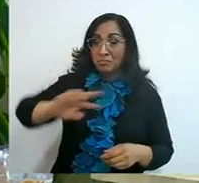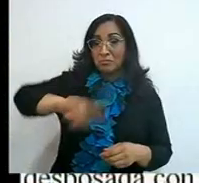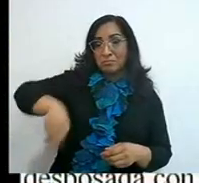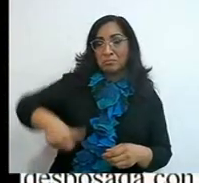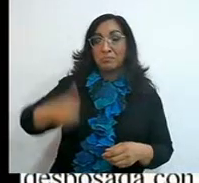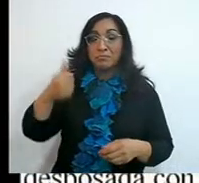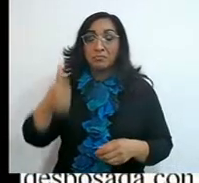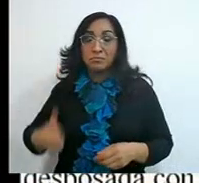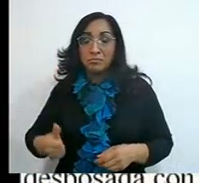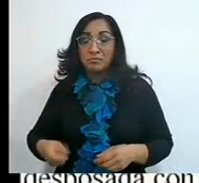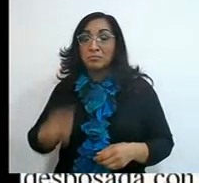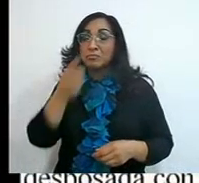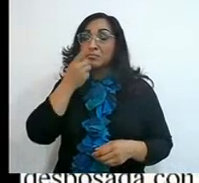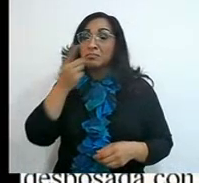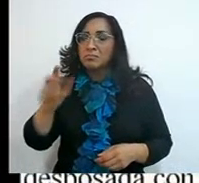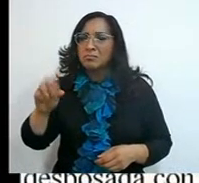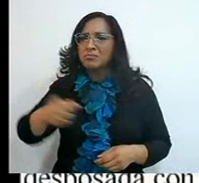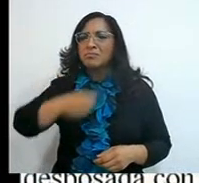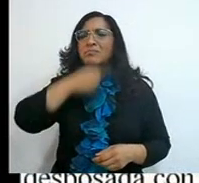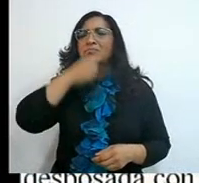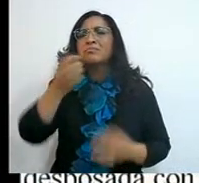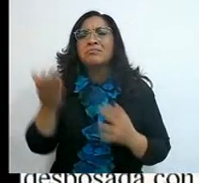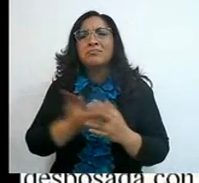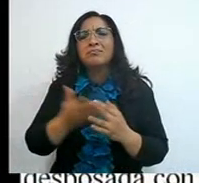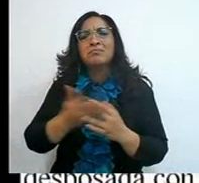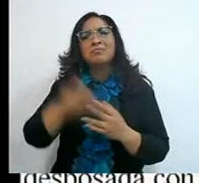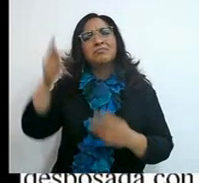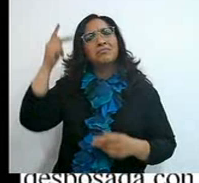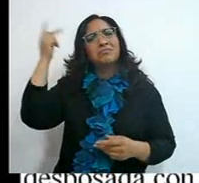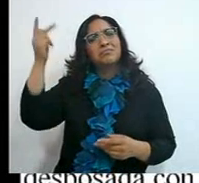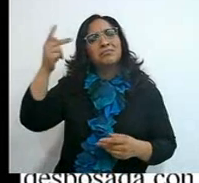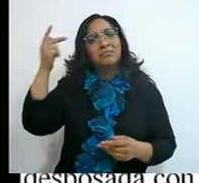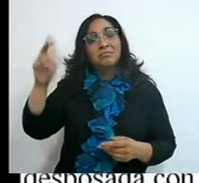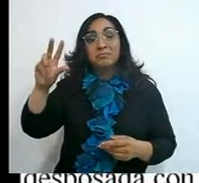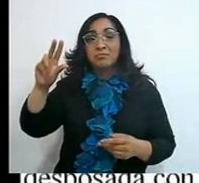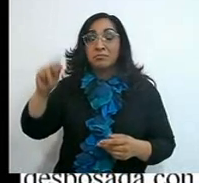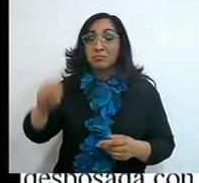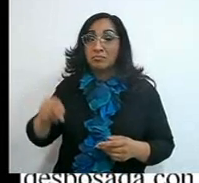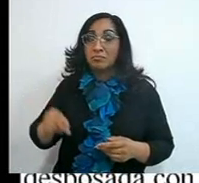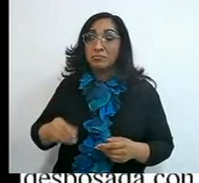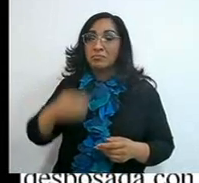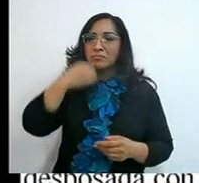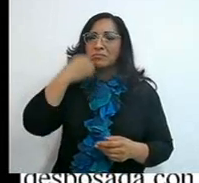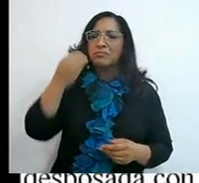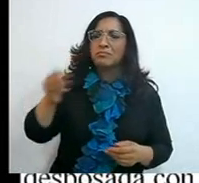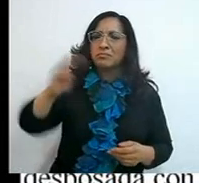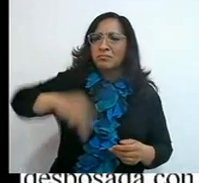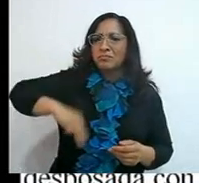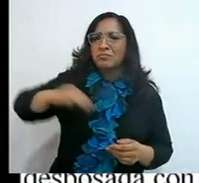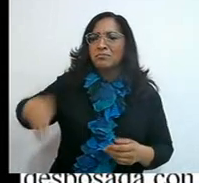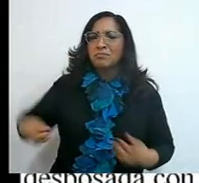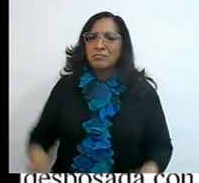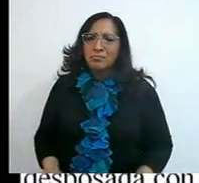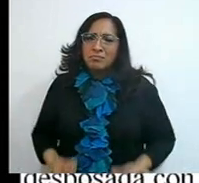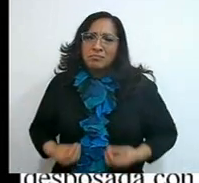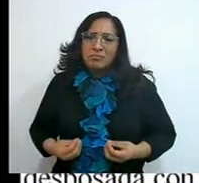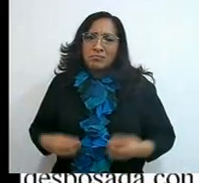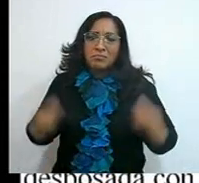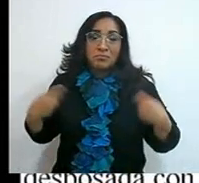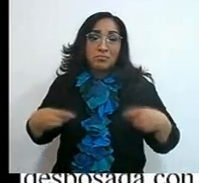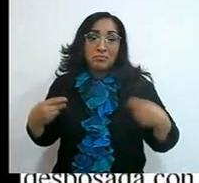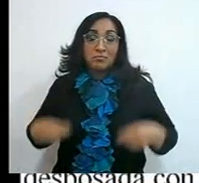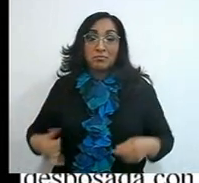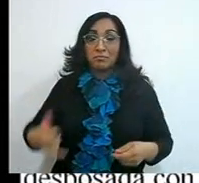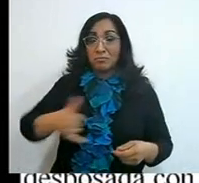dice, no andarás chismeando entre tu pueblo, no atentarás contra la vida de tu prójimo,